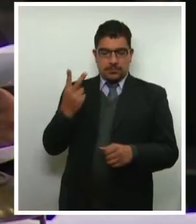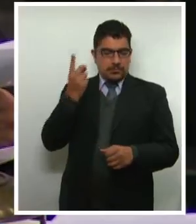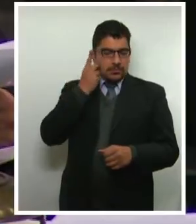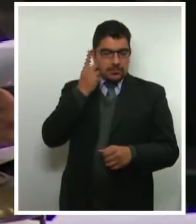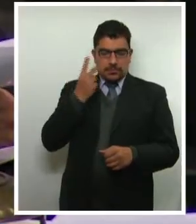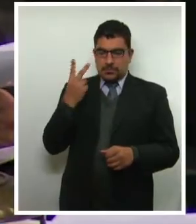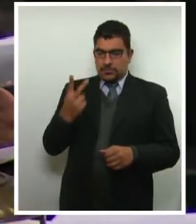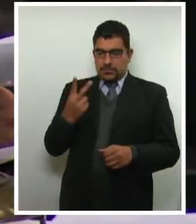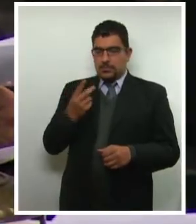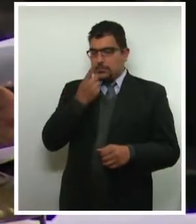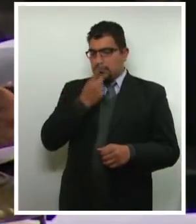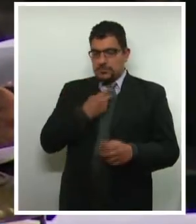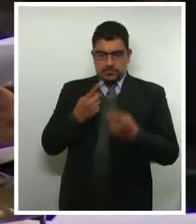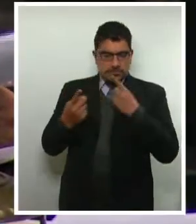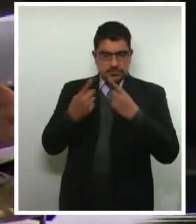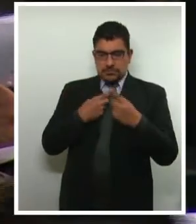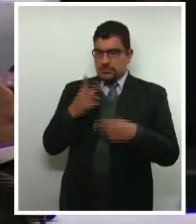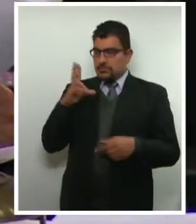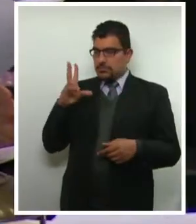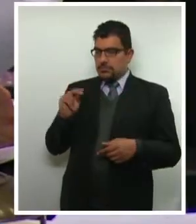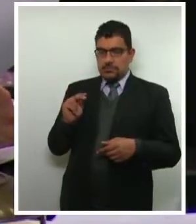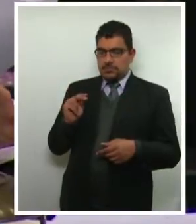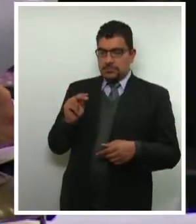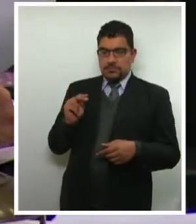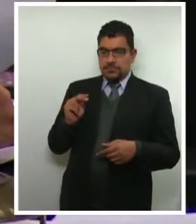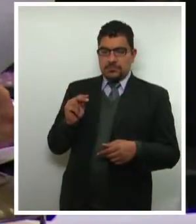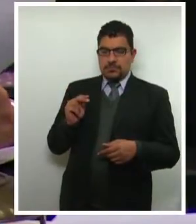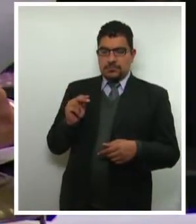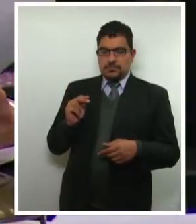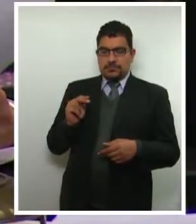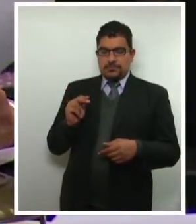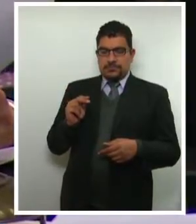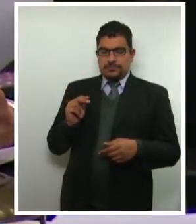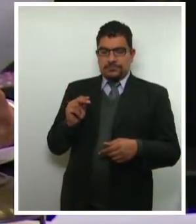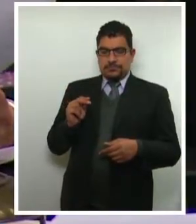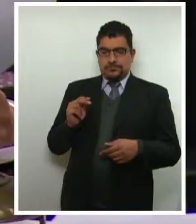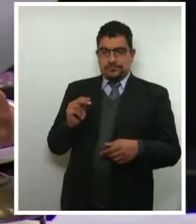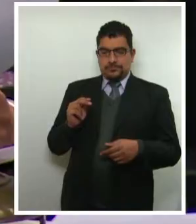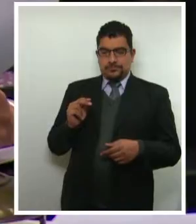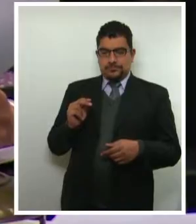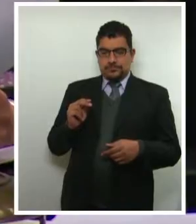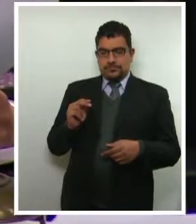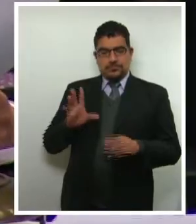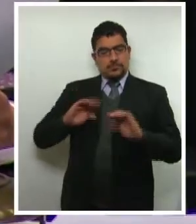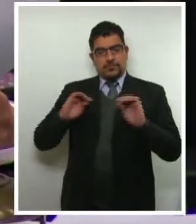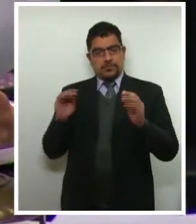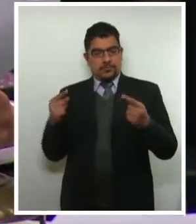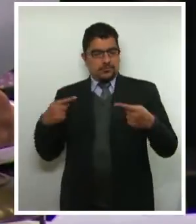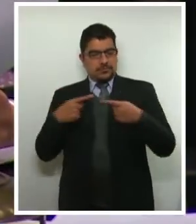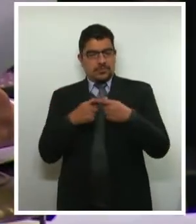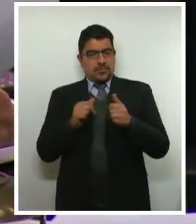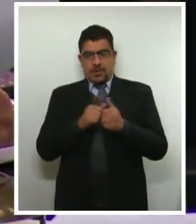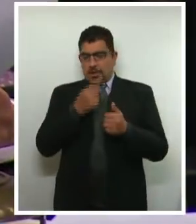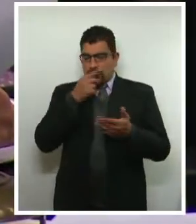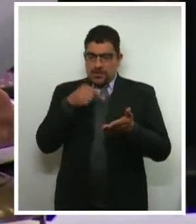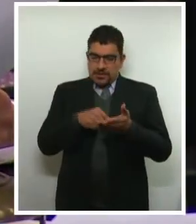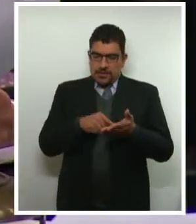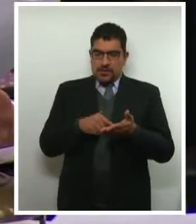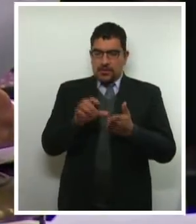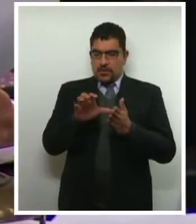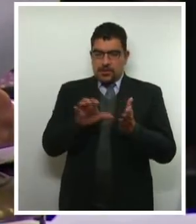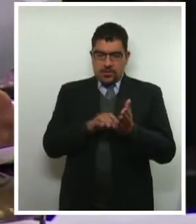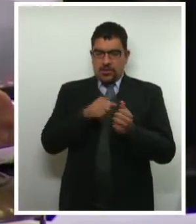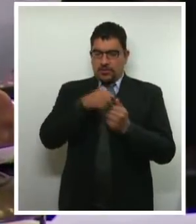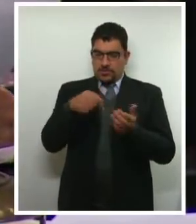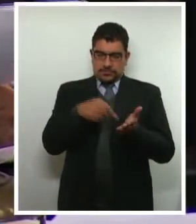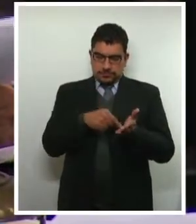están diciéndonos que no, que se contradice con lo que dice la